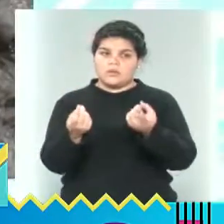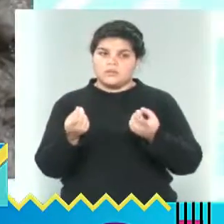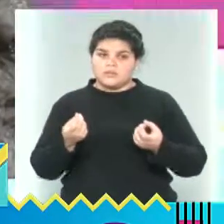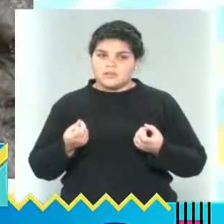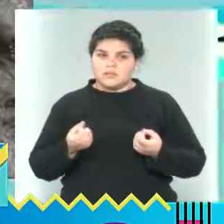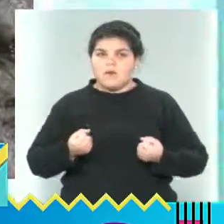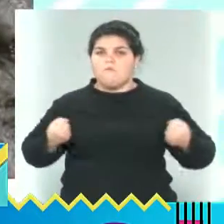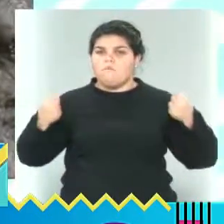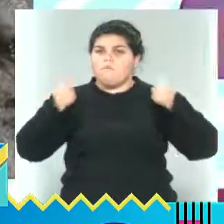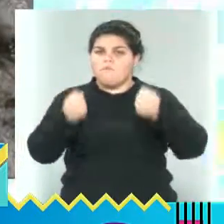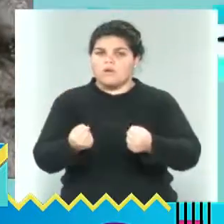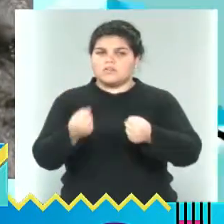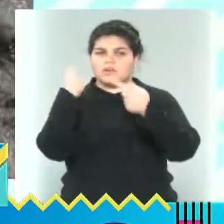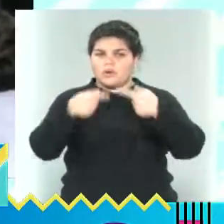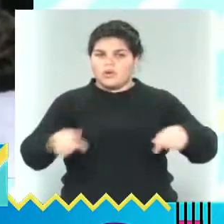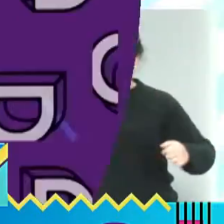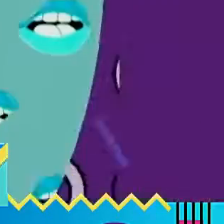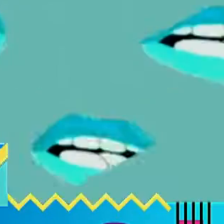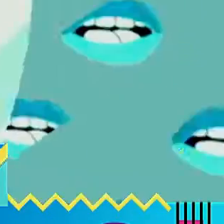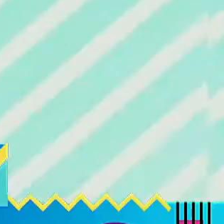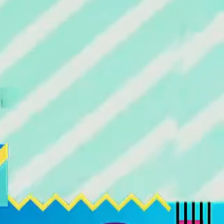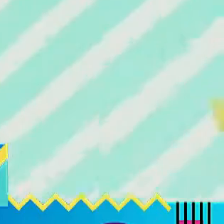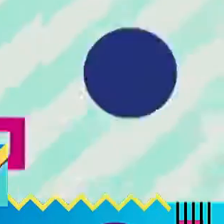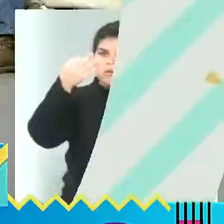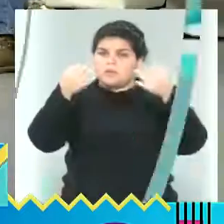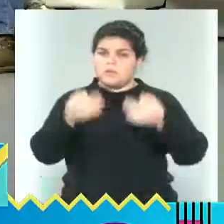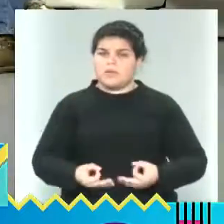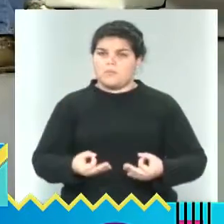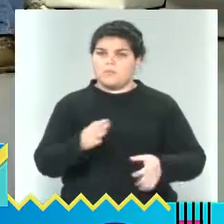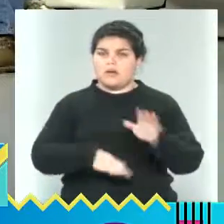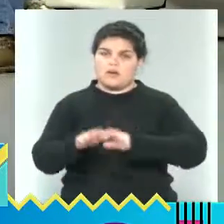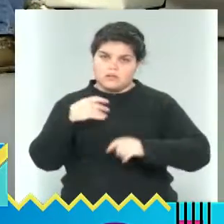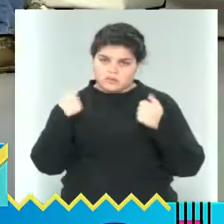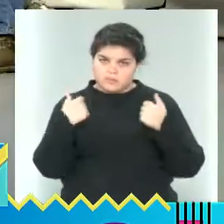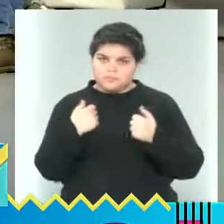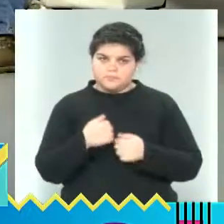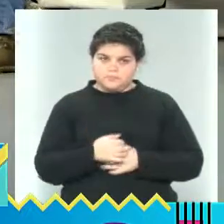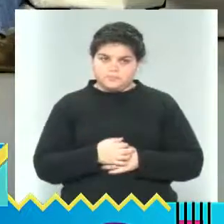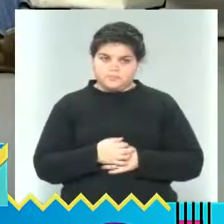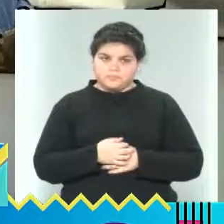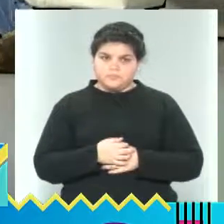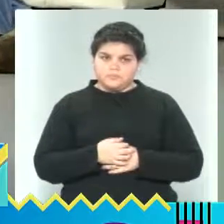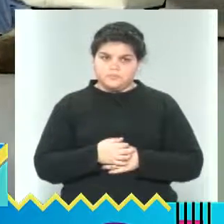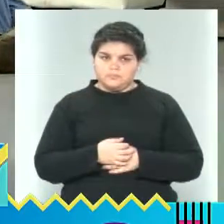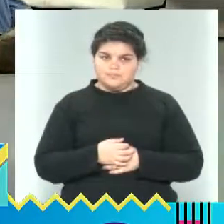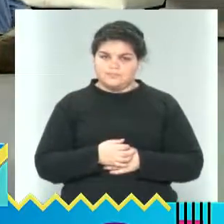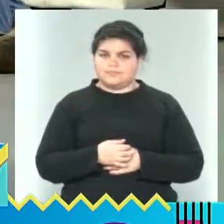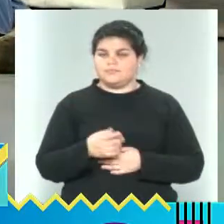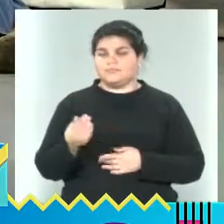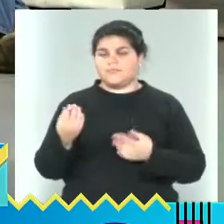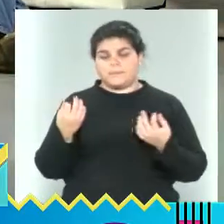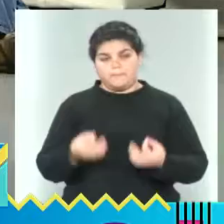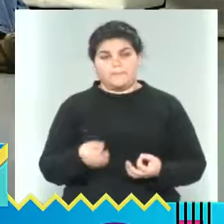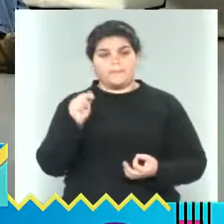muy importante y recursos muy importantes para que eso se genere. Bien. Miriam, ahora sí, ¿cuáles son esas acciones que